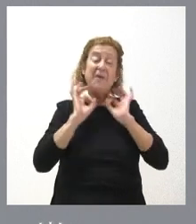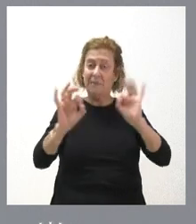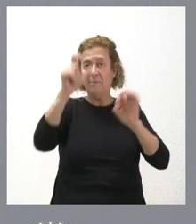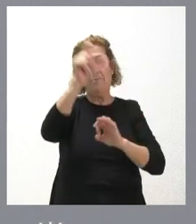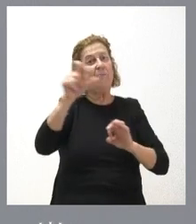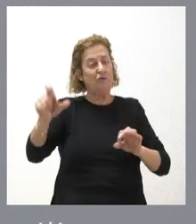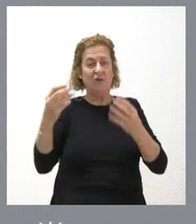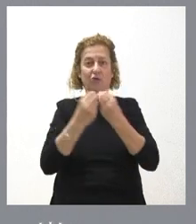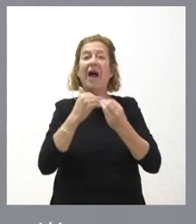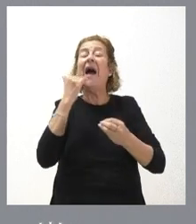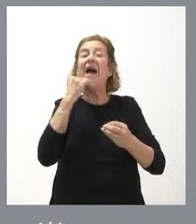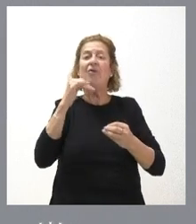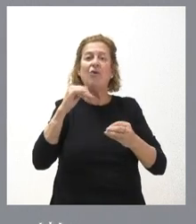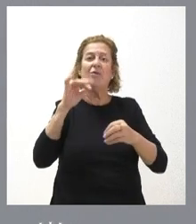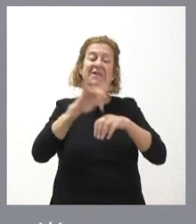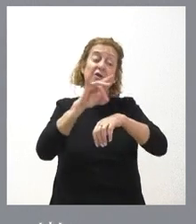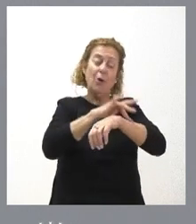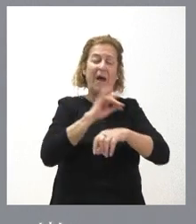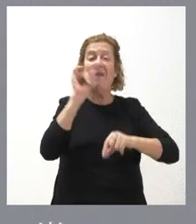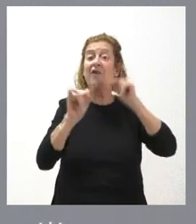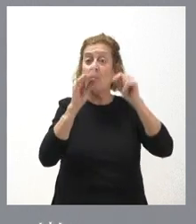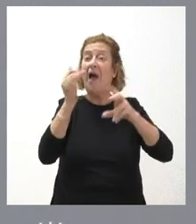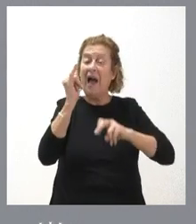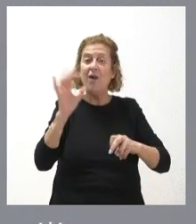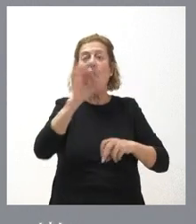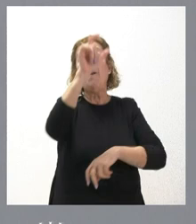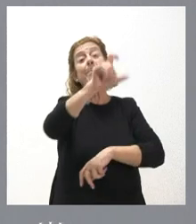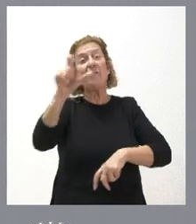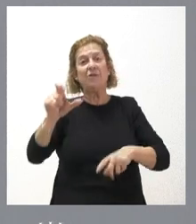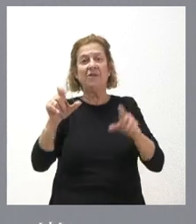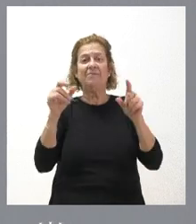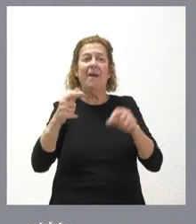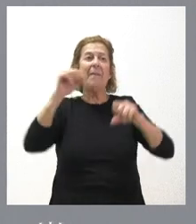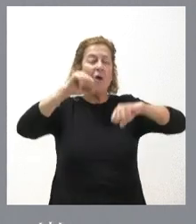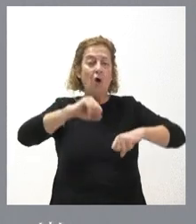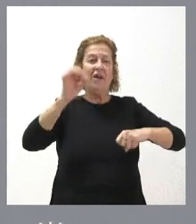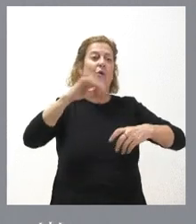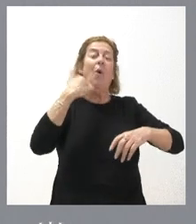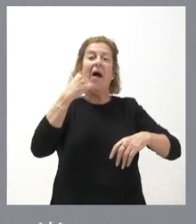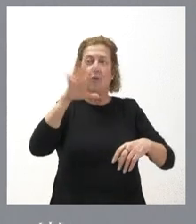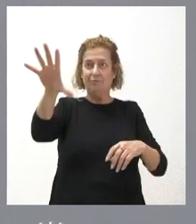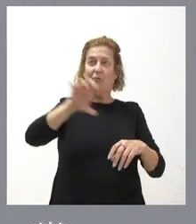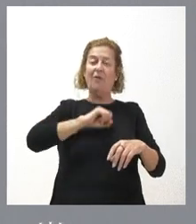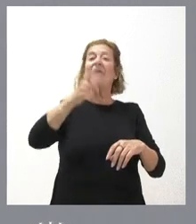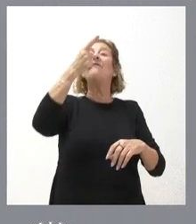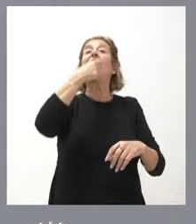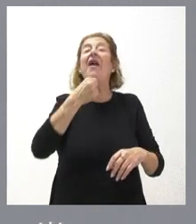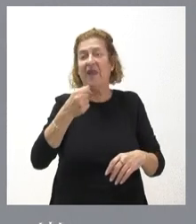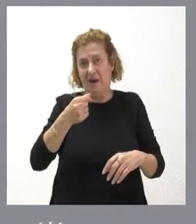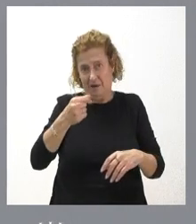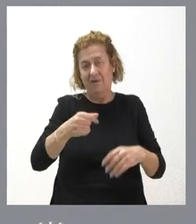tipo de infección o síntomas de infección o las personas que puedan afectar a aquellos que son especialmente